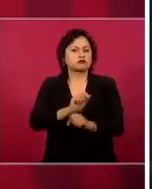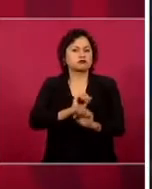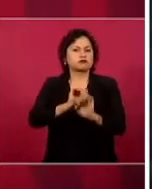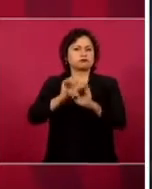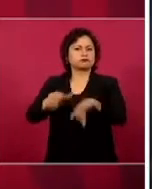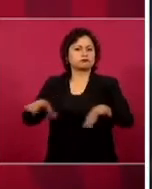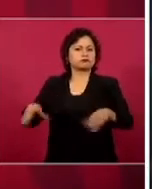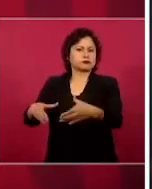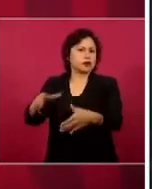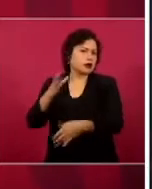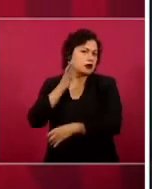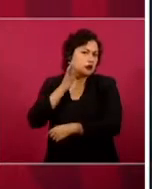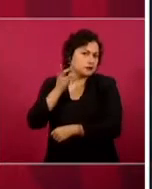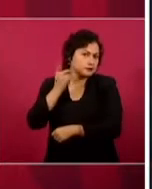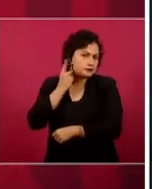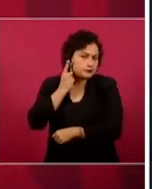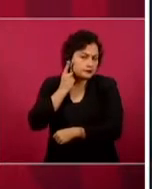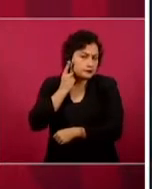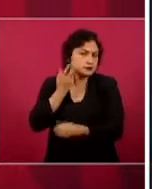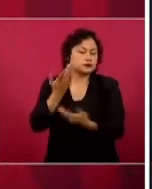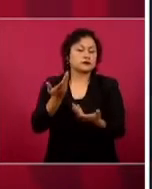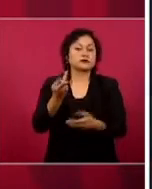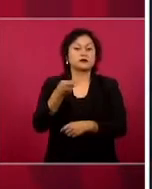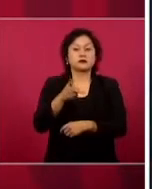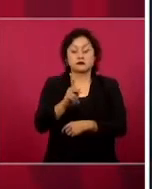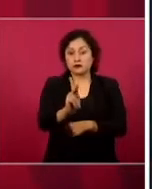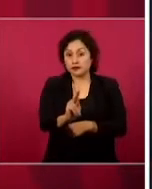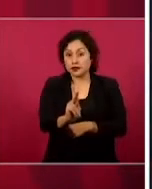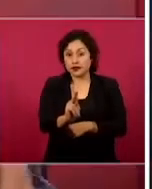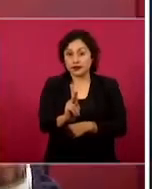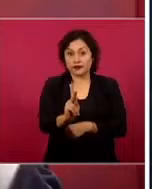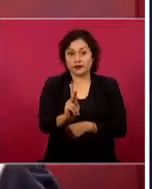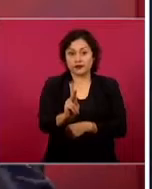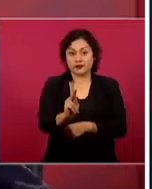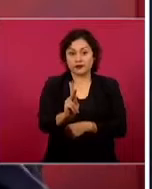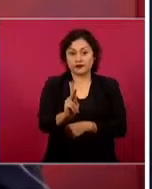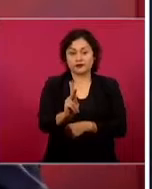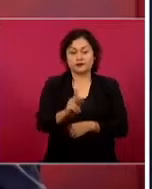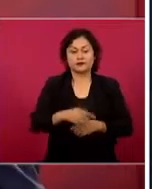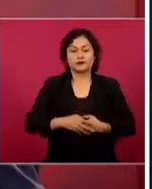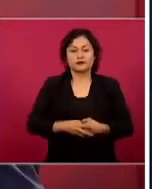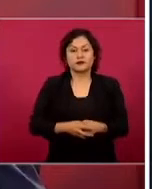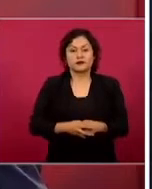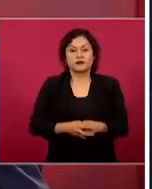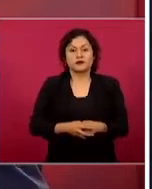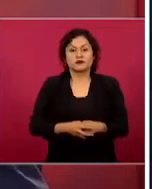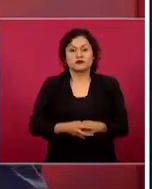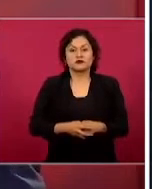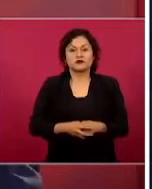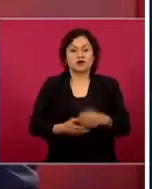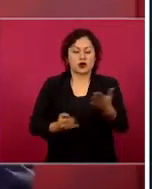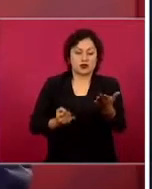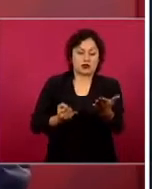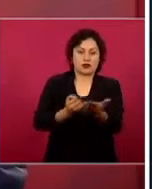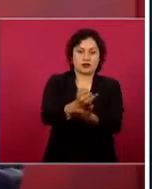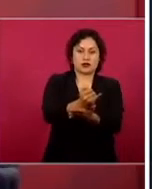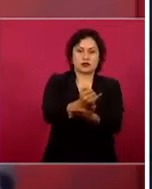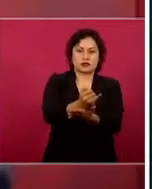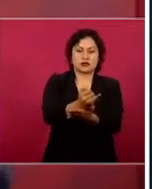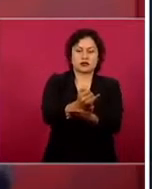locales electorales que garantizan el voto de la ciudadanía que garantizan la libertad y la secrecía del voto yo